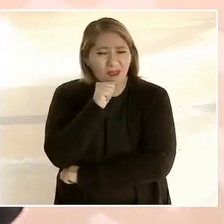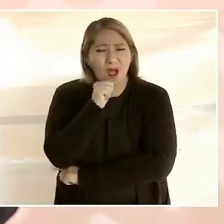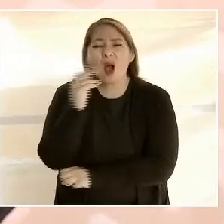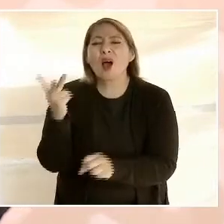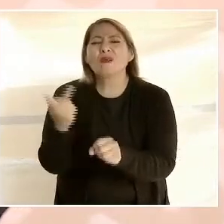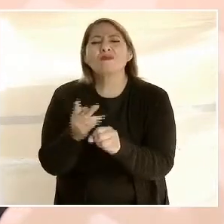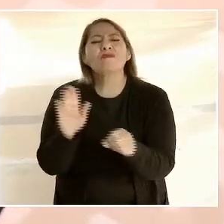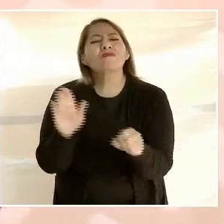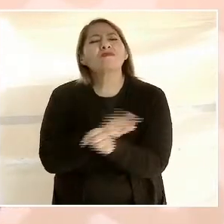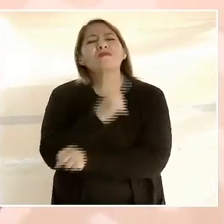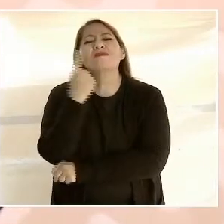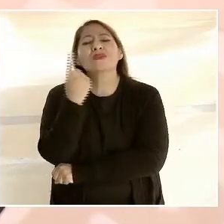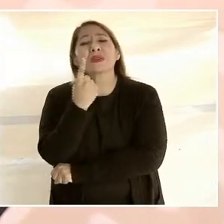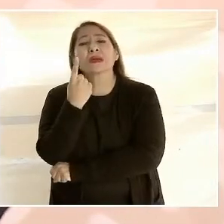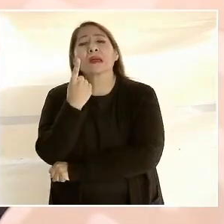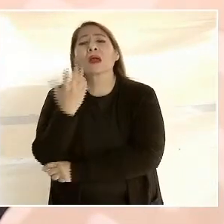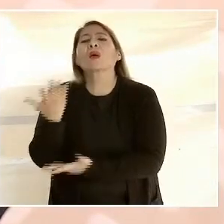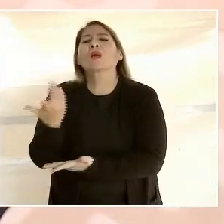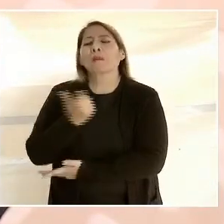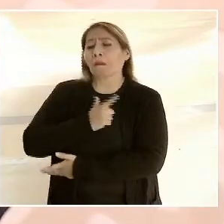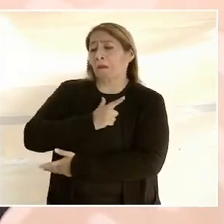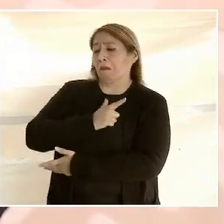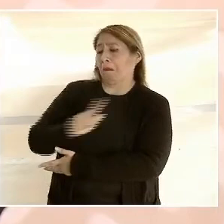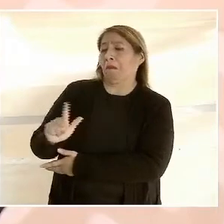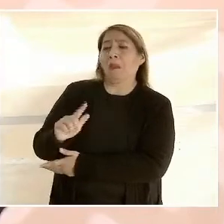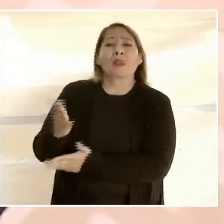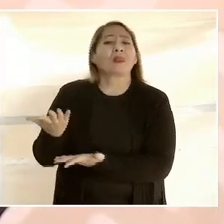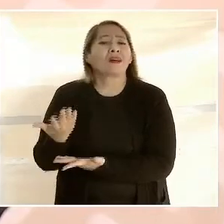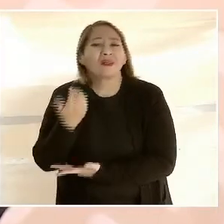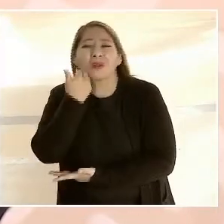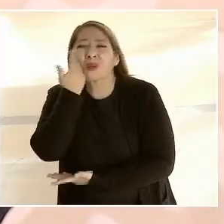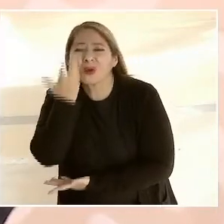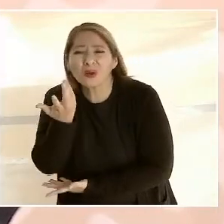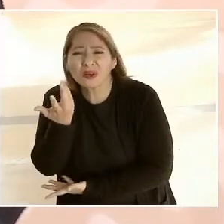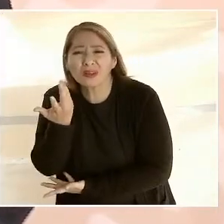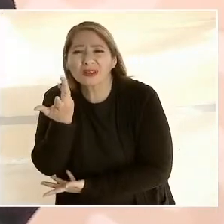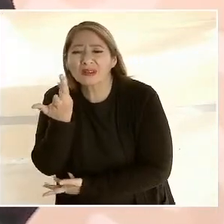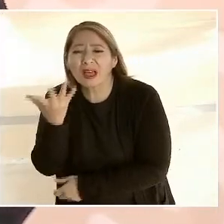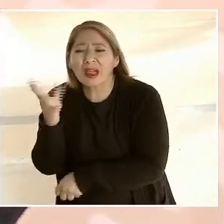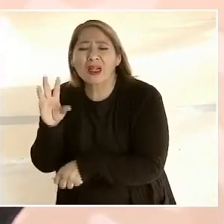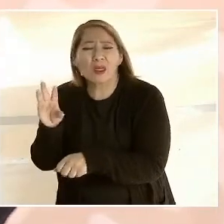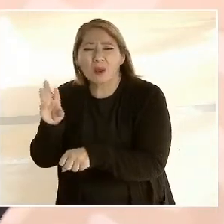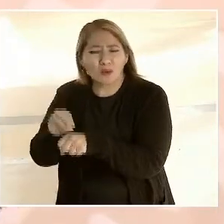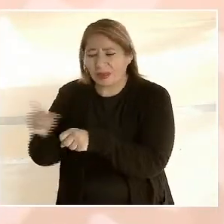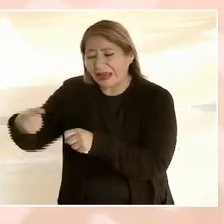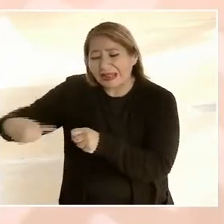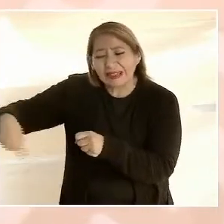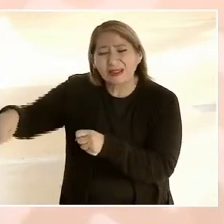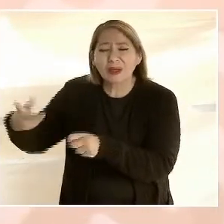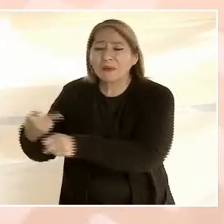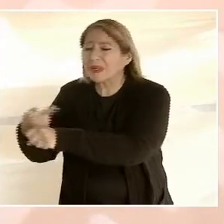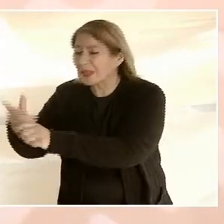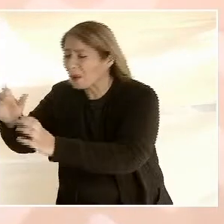porque no quiso o no lo permitieron las circunstancias